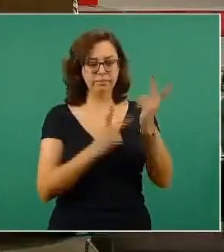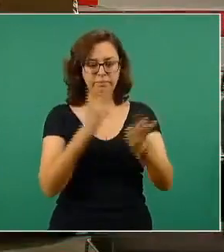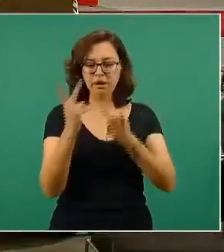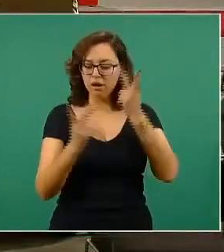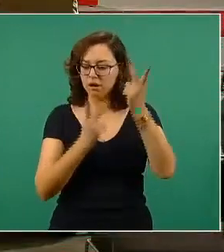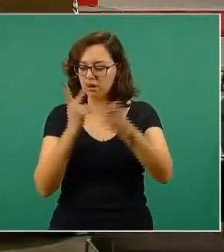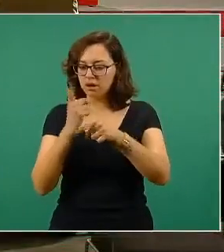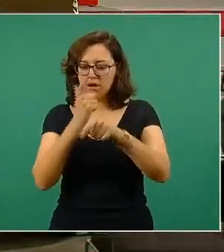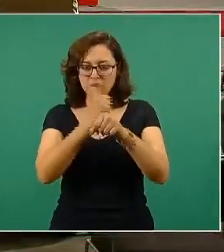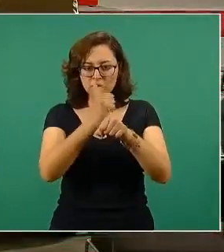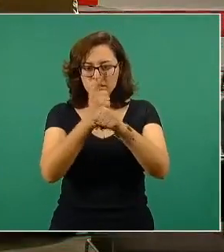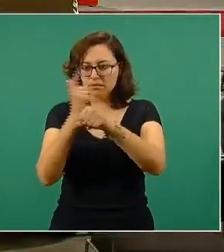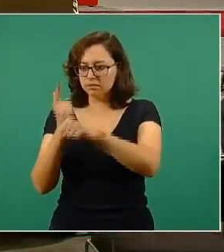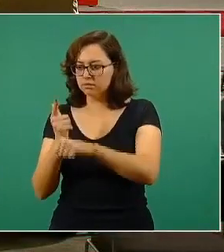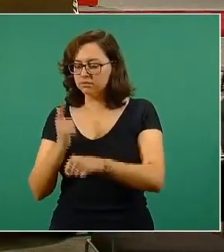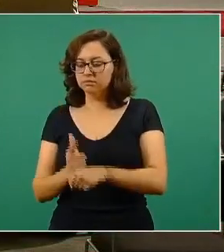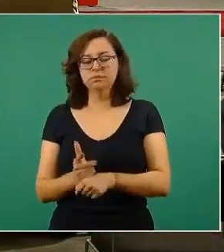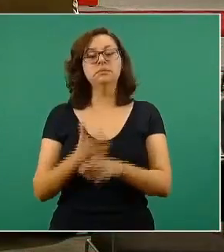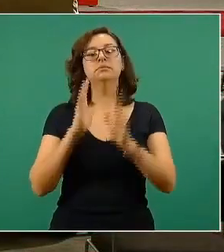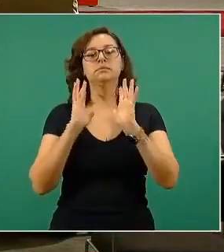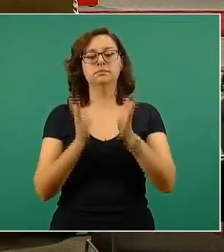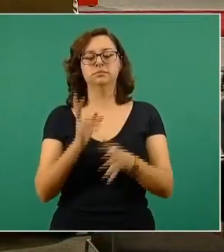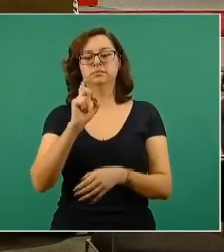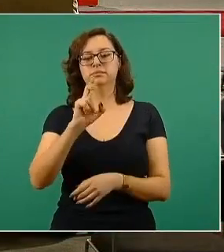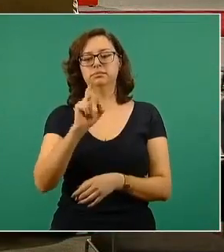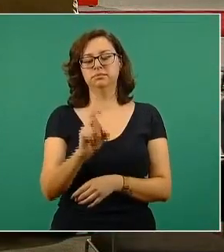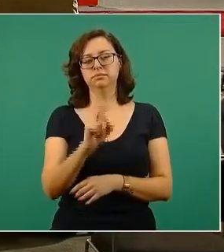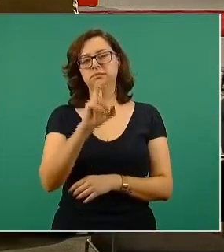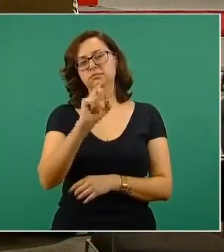encontró 30 a 35% o